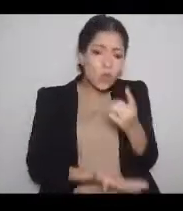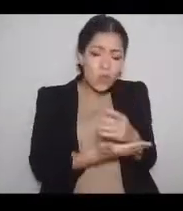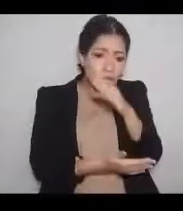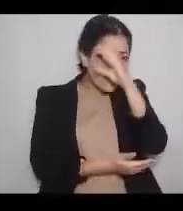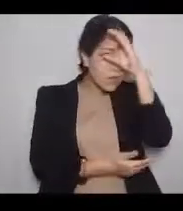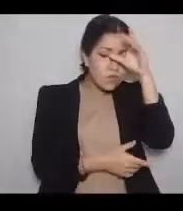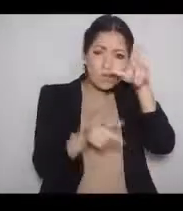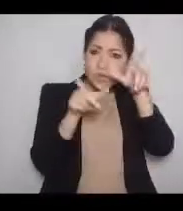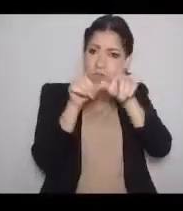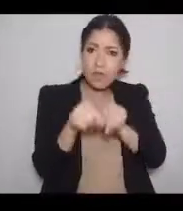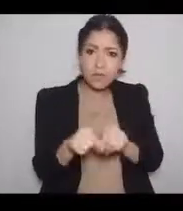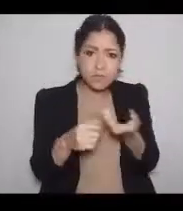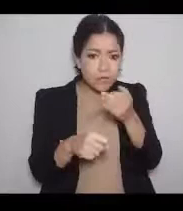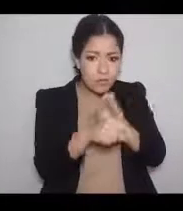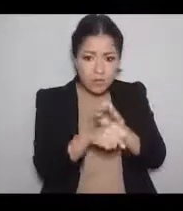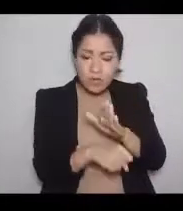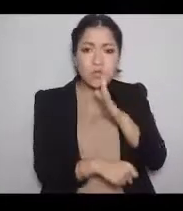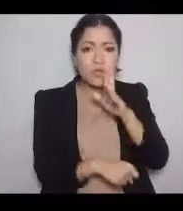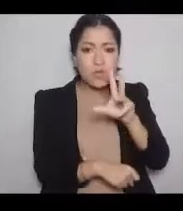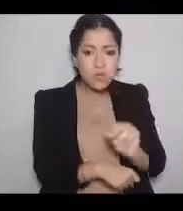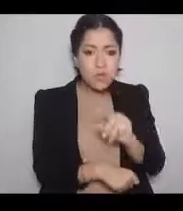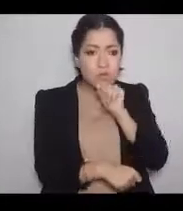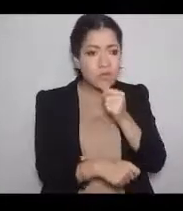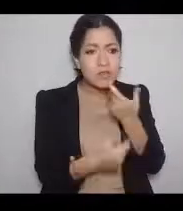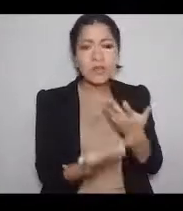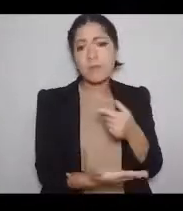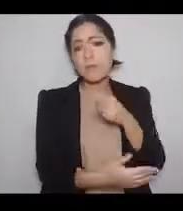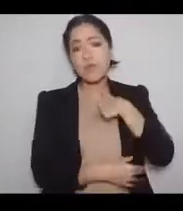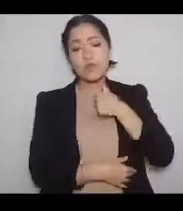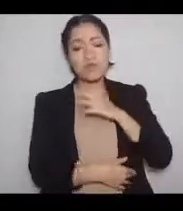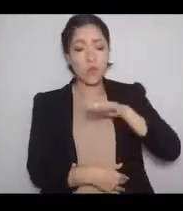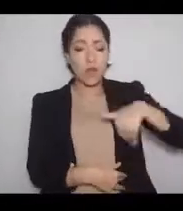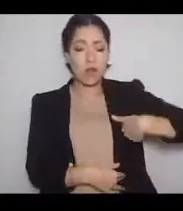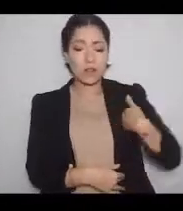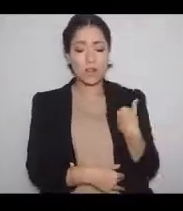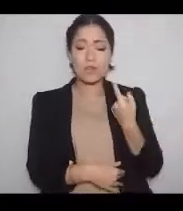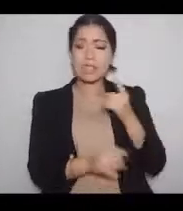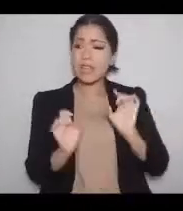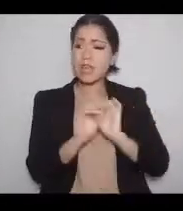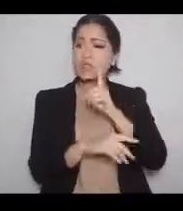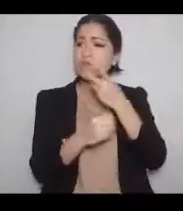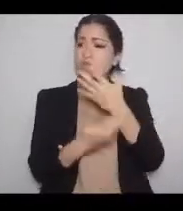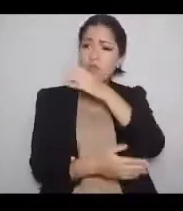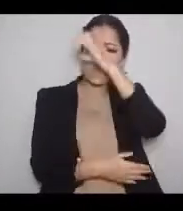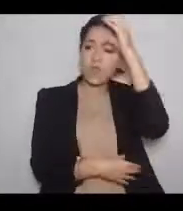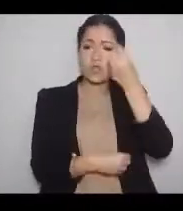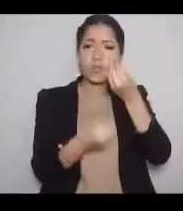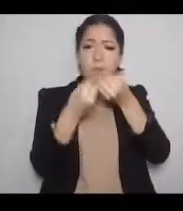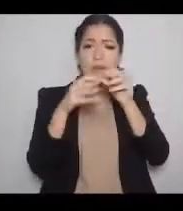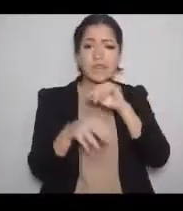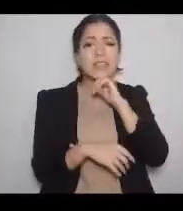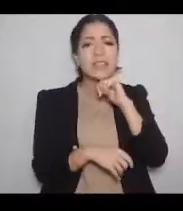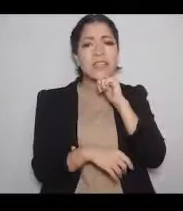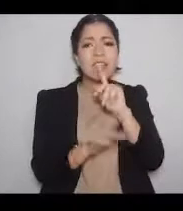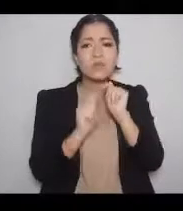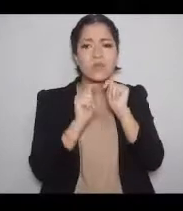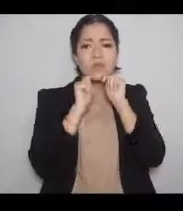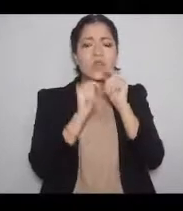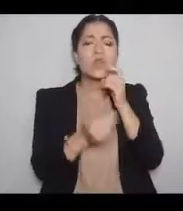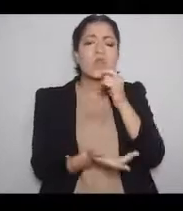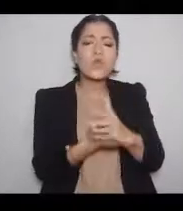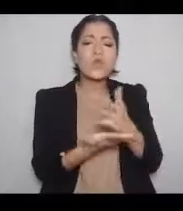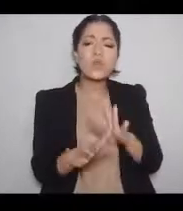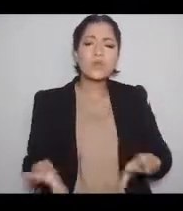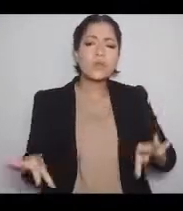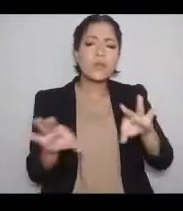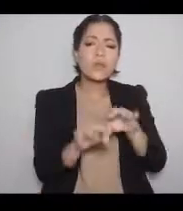retrato, no te importaría. Eres un coleccionista. Solo te importa la pieza que no tienes. Es tarde para hacer teorías.